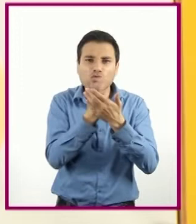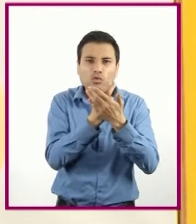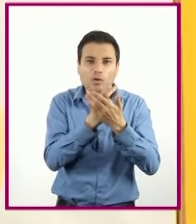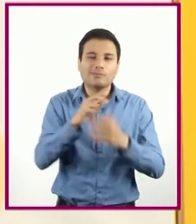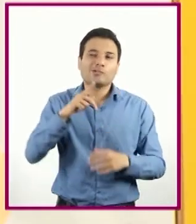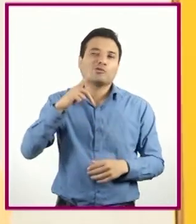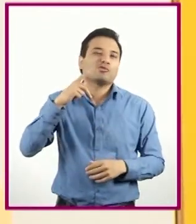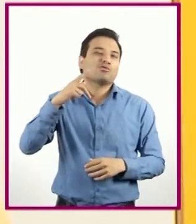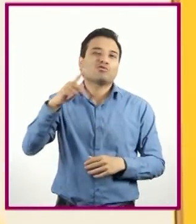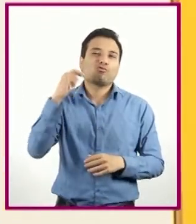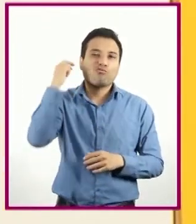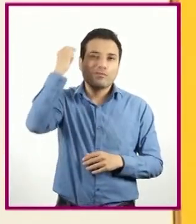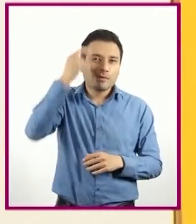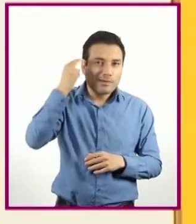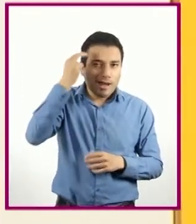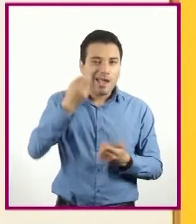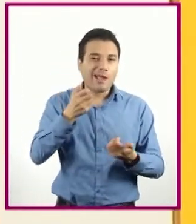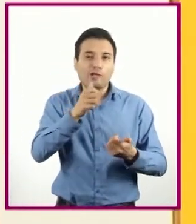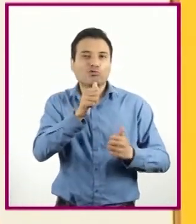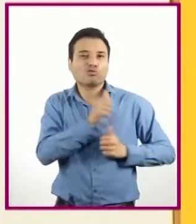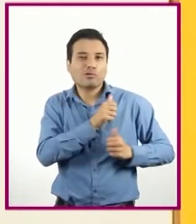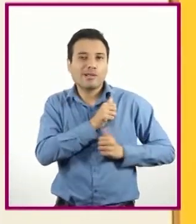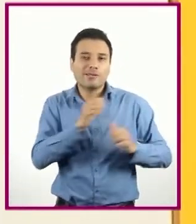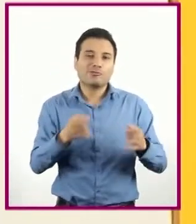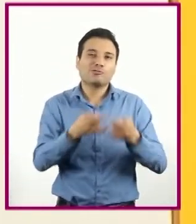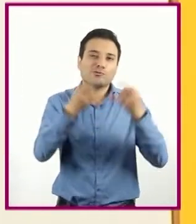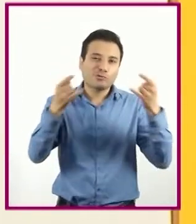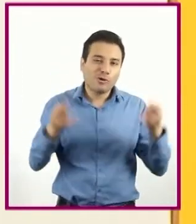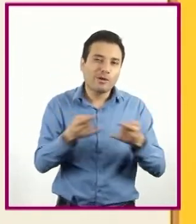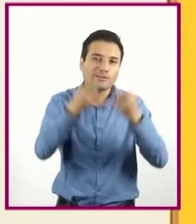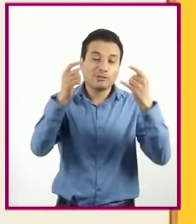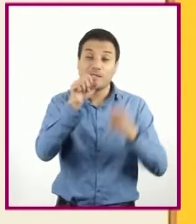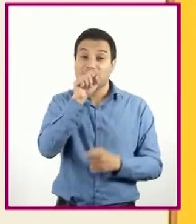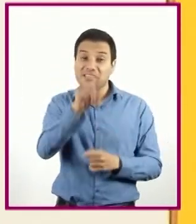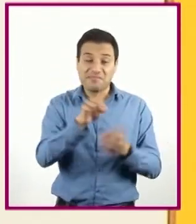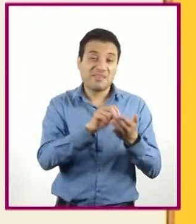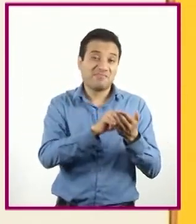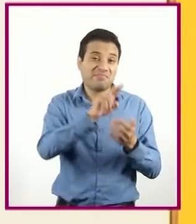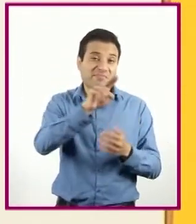gobernantes, así como la pintura mural.